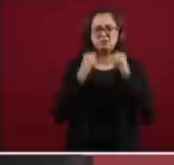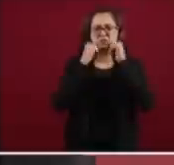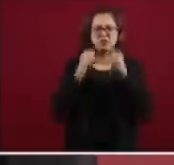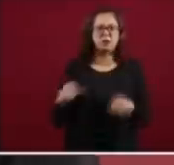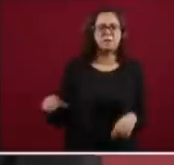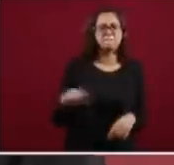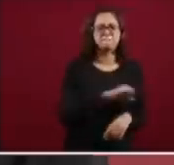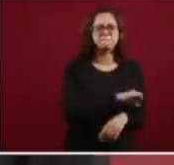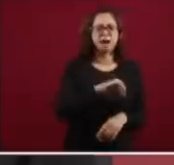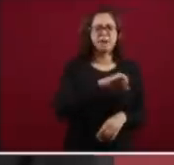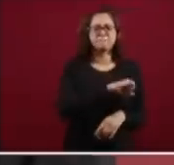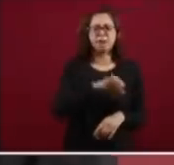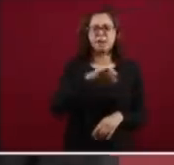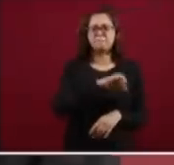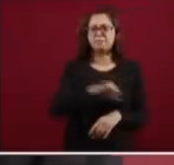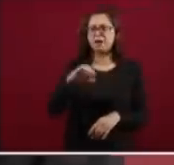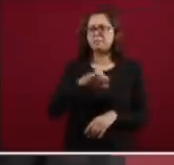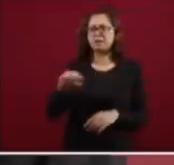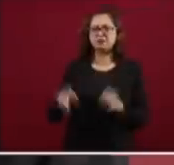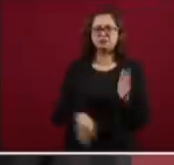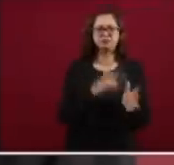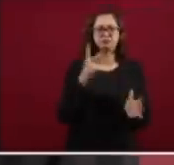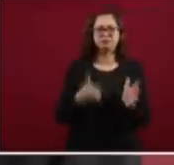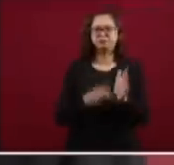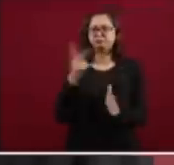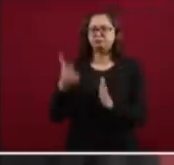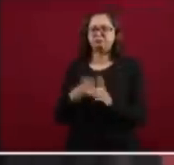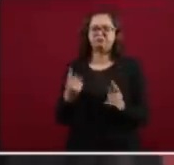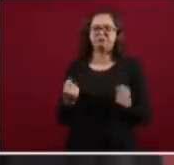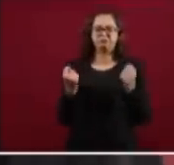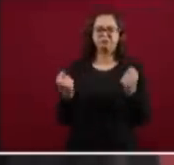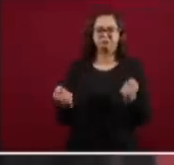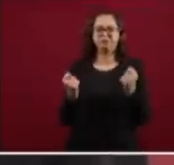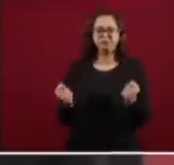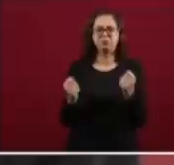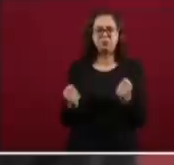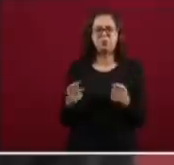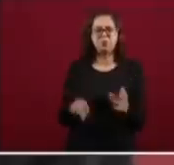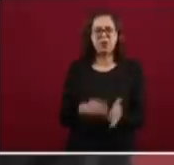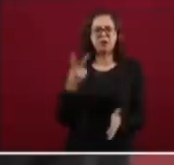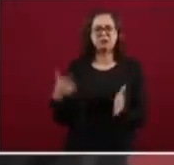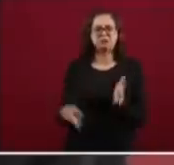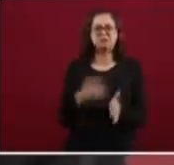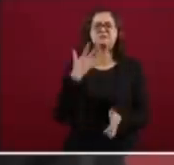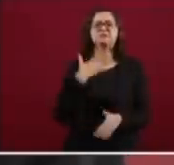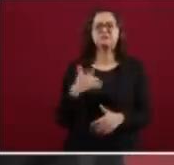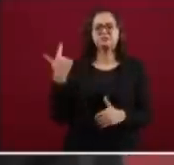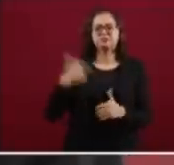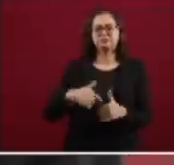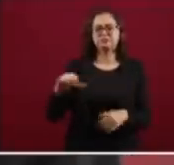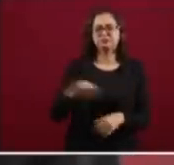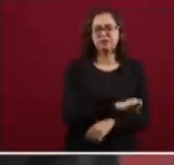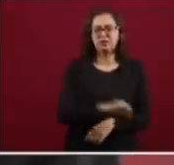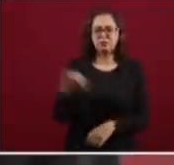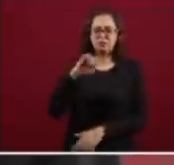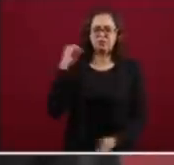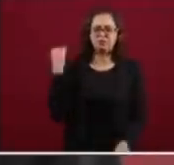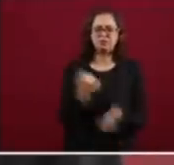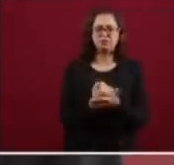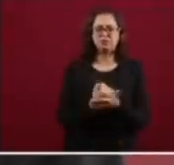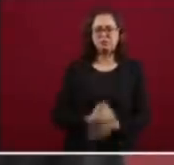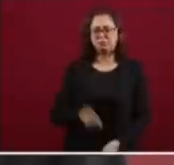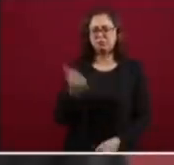los precios de los combustibles los famosos gasolinas que sea probar